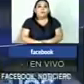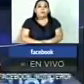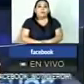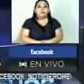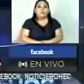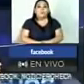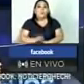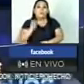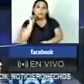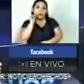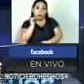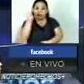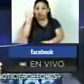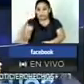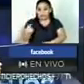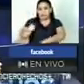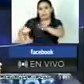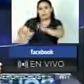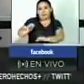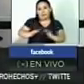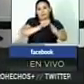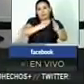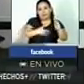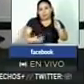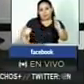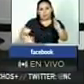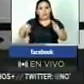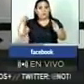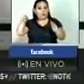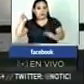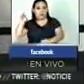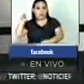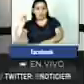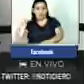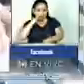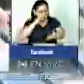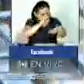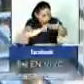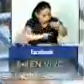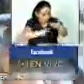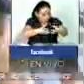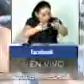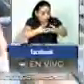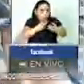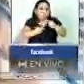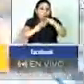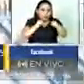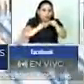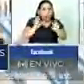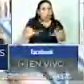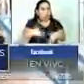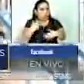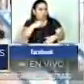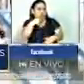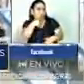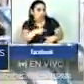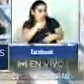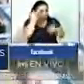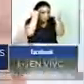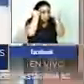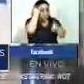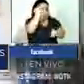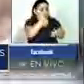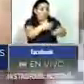Y el secretario jurídico de la presidencia, Conan Castro, reiteró que hay información que las órdenes del aumento de crímenes salieron de los centros